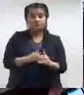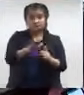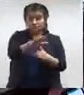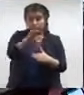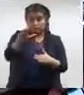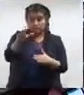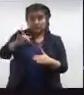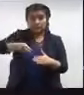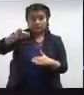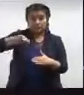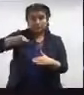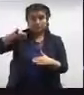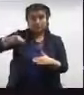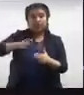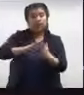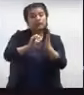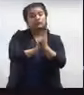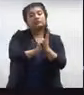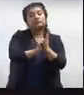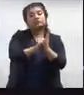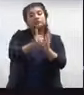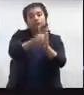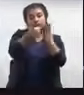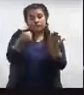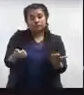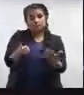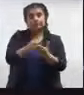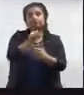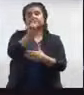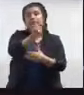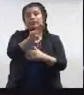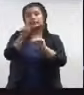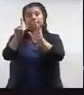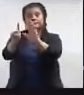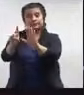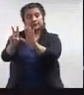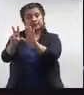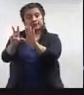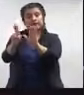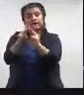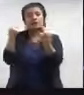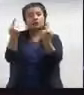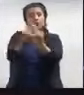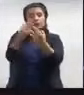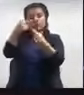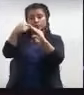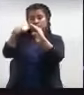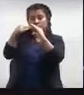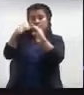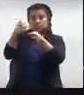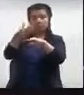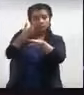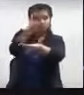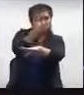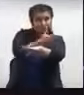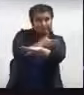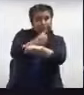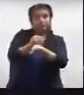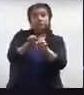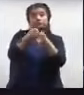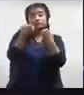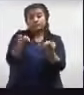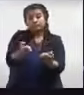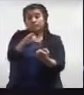Señores representantes, el acta de la 27ª sesión ordinaria fue remitida electrónicamente con anticipación. En ese